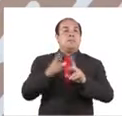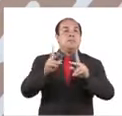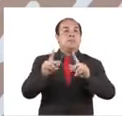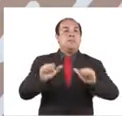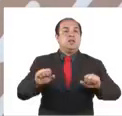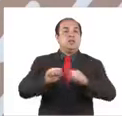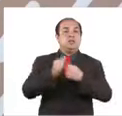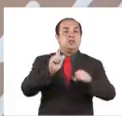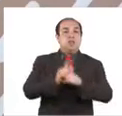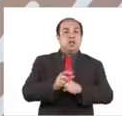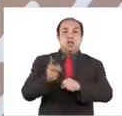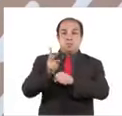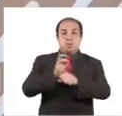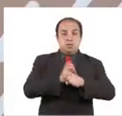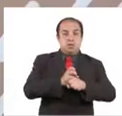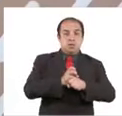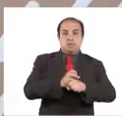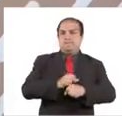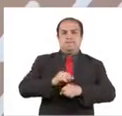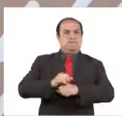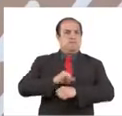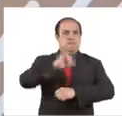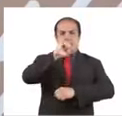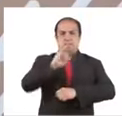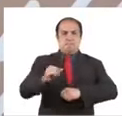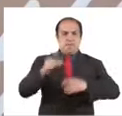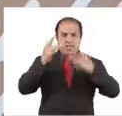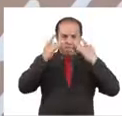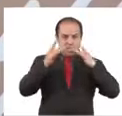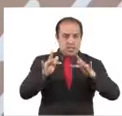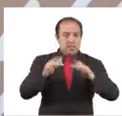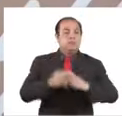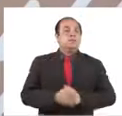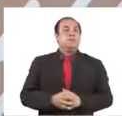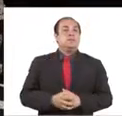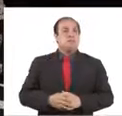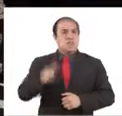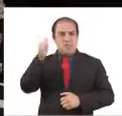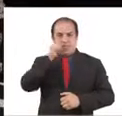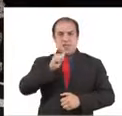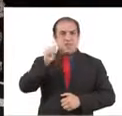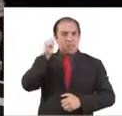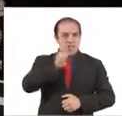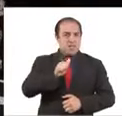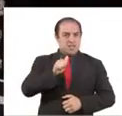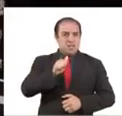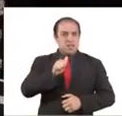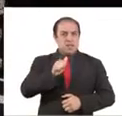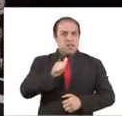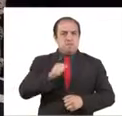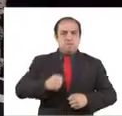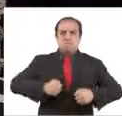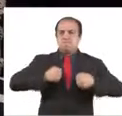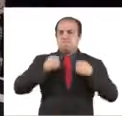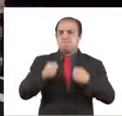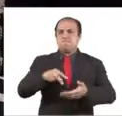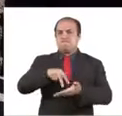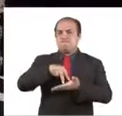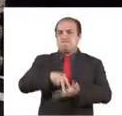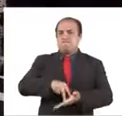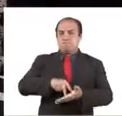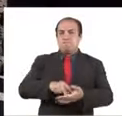jamás rendirse, a mantenerse siempre firmes y, sobre todo, a luchar por la